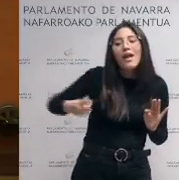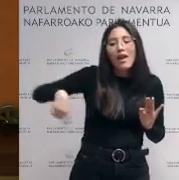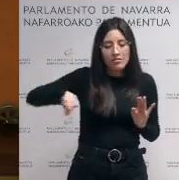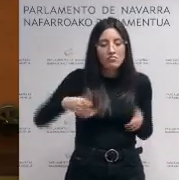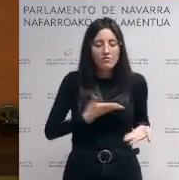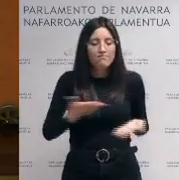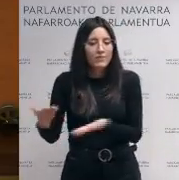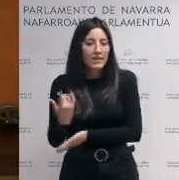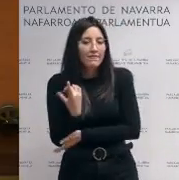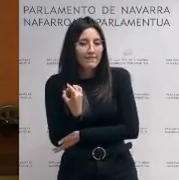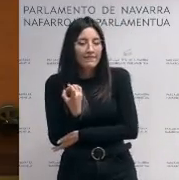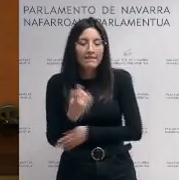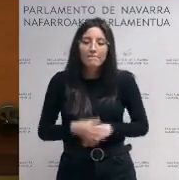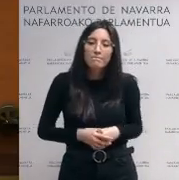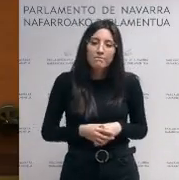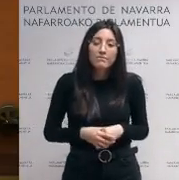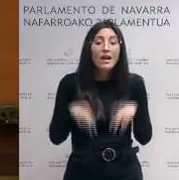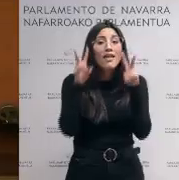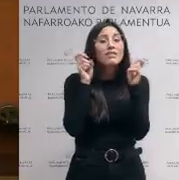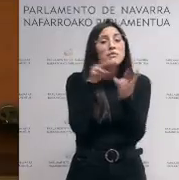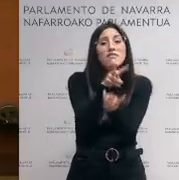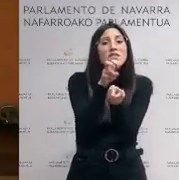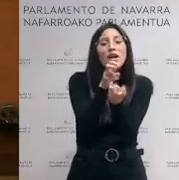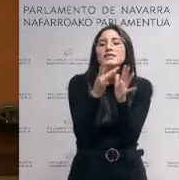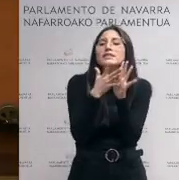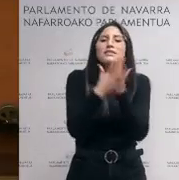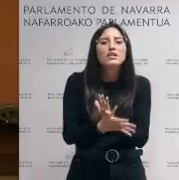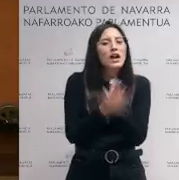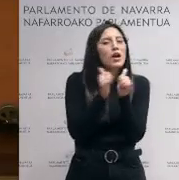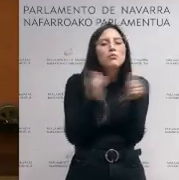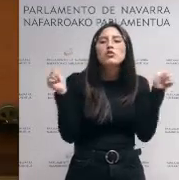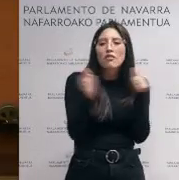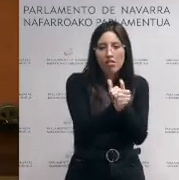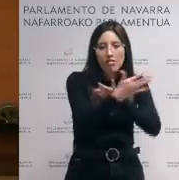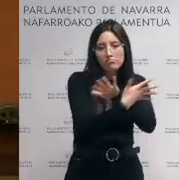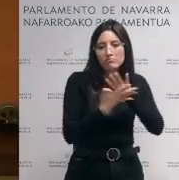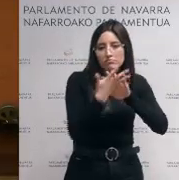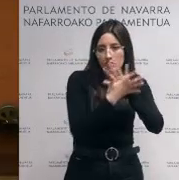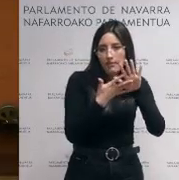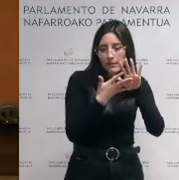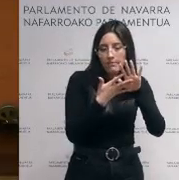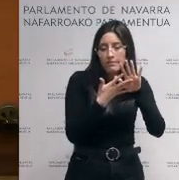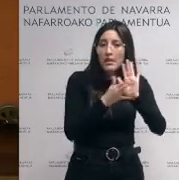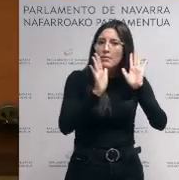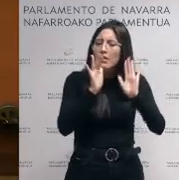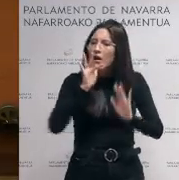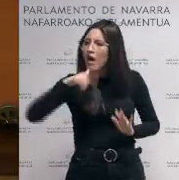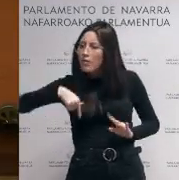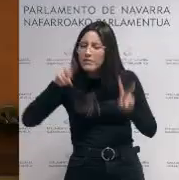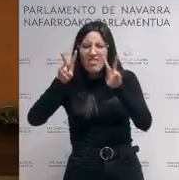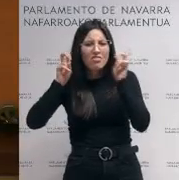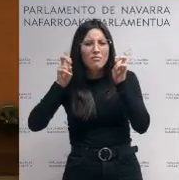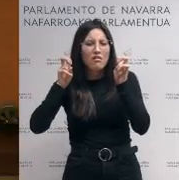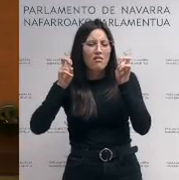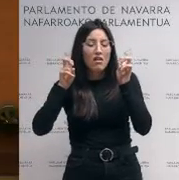ayudadas. Hablar de fiscalidad siempre significa hablar de prioridades, yo eso también lo comparto, pero hoy nos toca hablar de unas personas que,